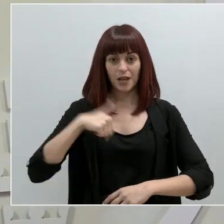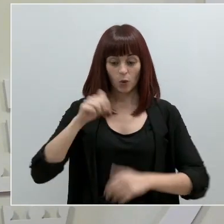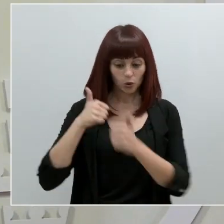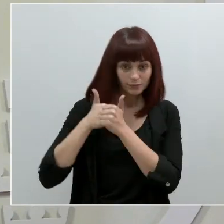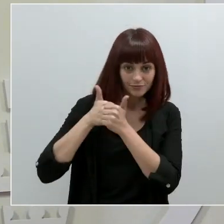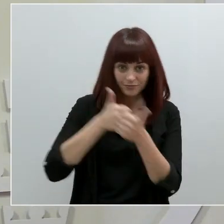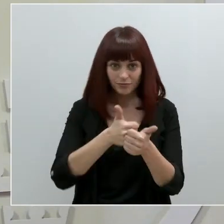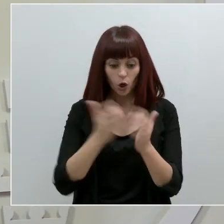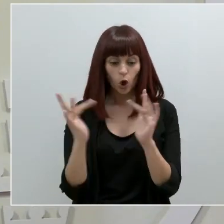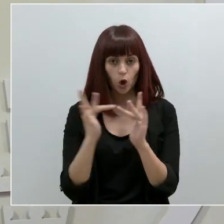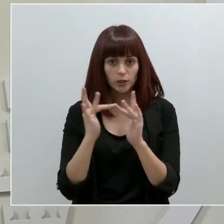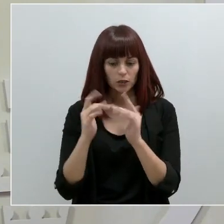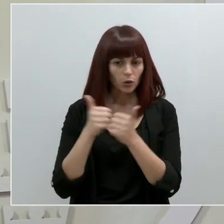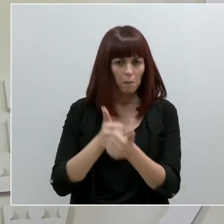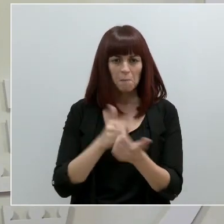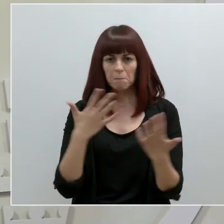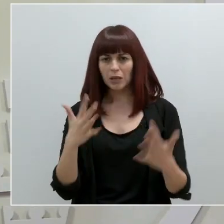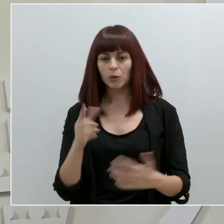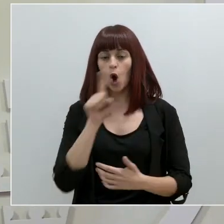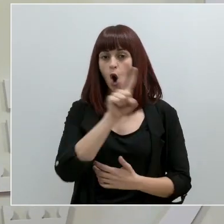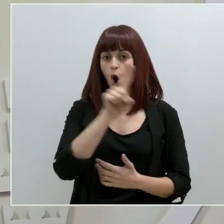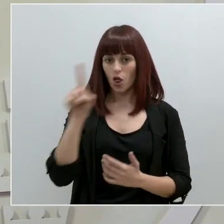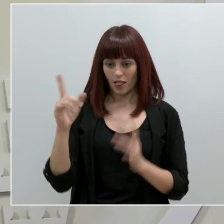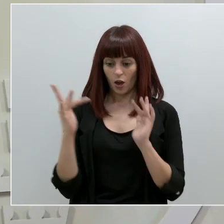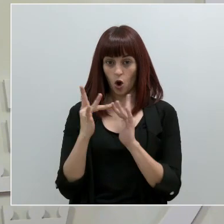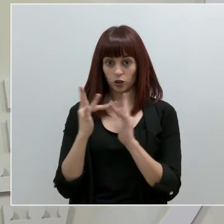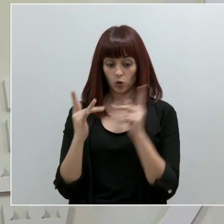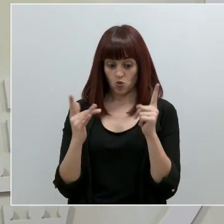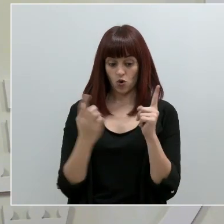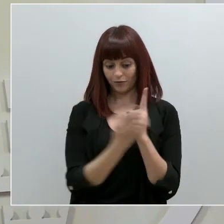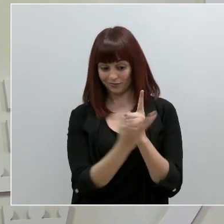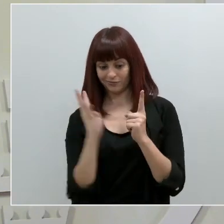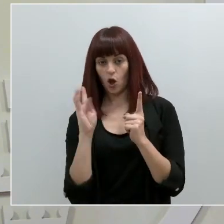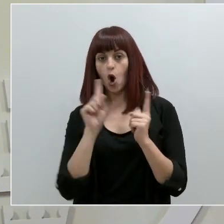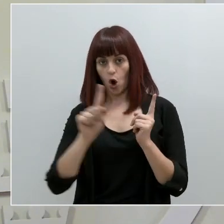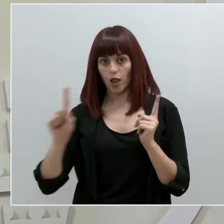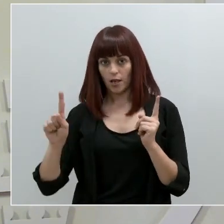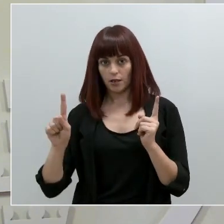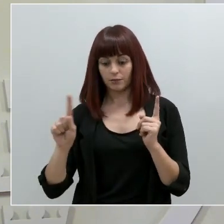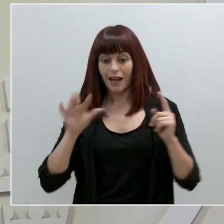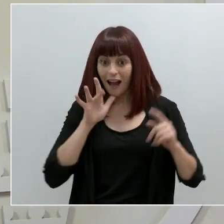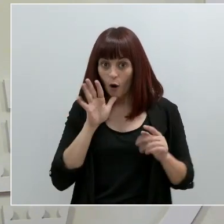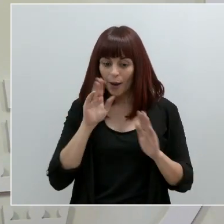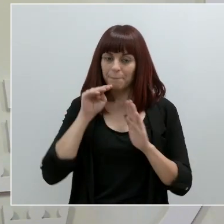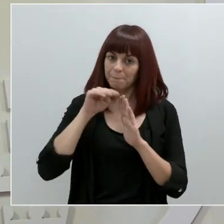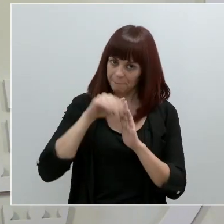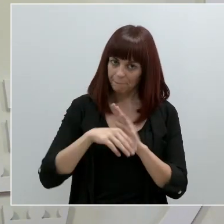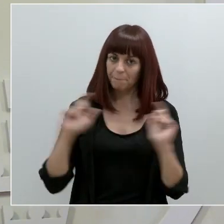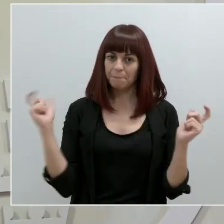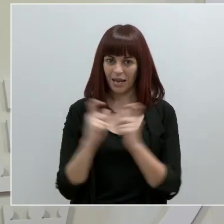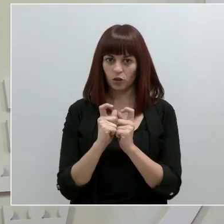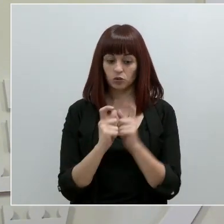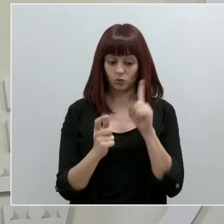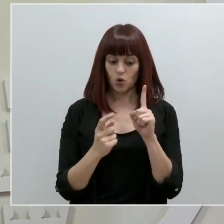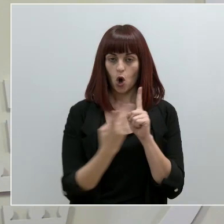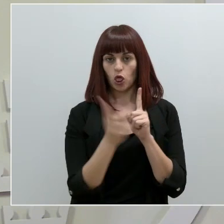de contactos una media de 11 contactos por cada uno de los casos, ahora mismo esta media ha ascendido a 2